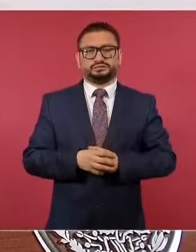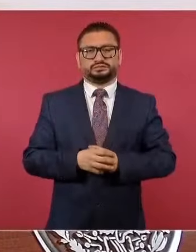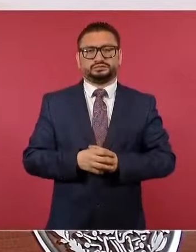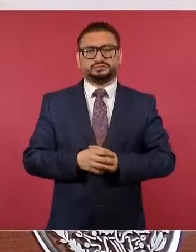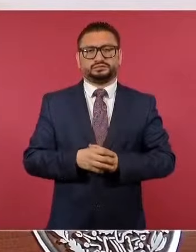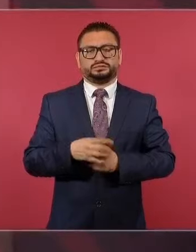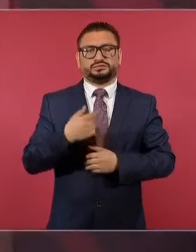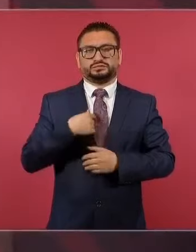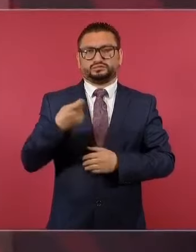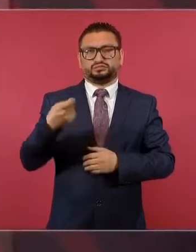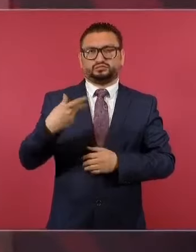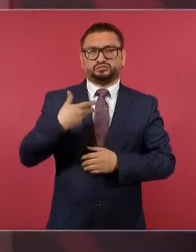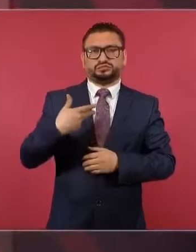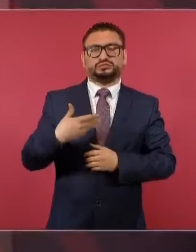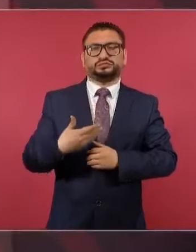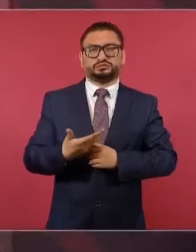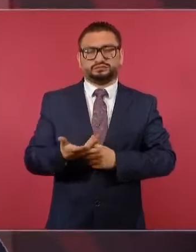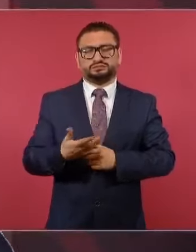recibo